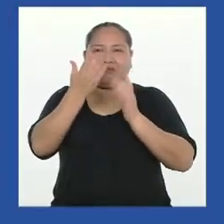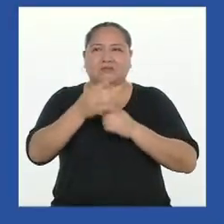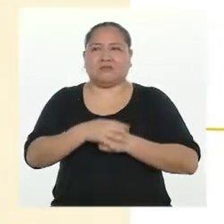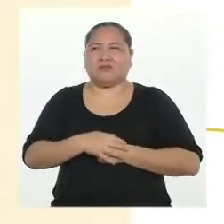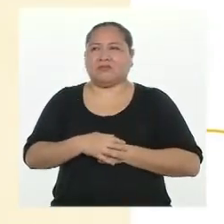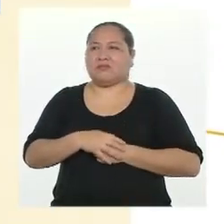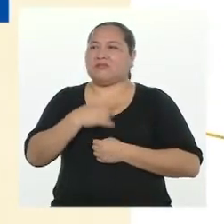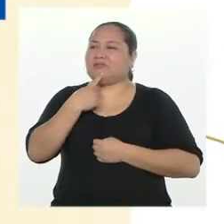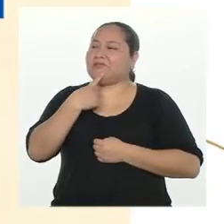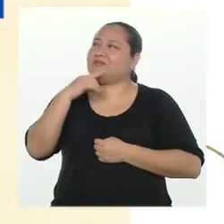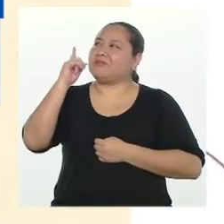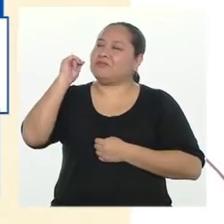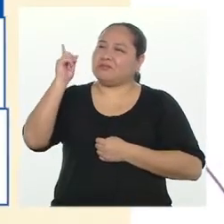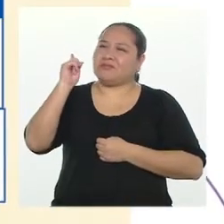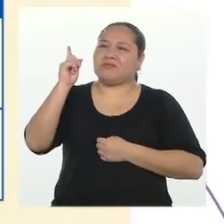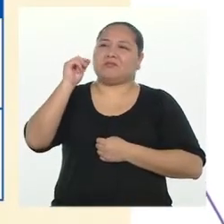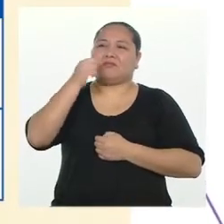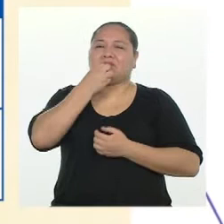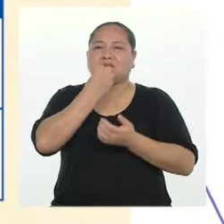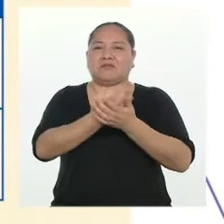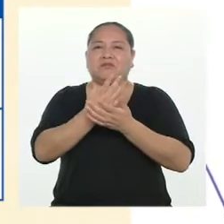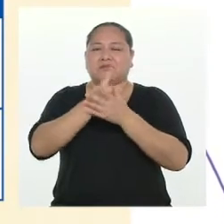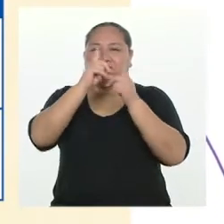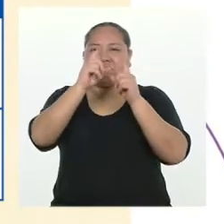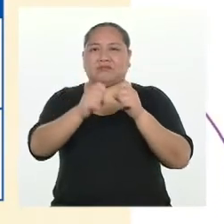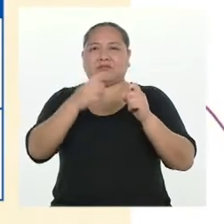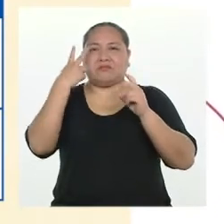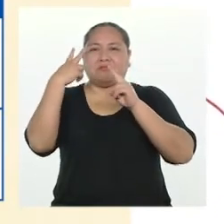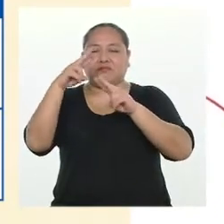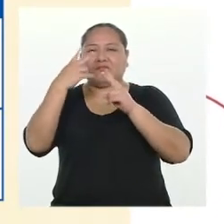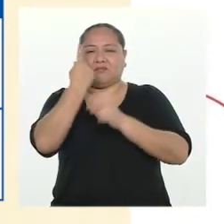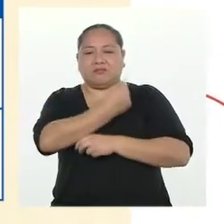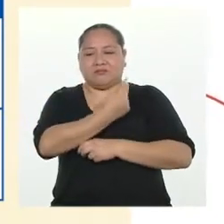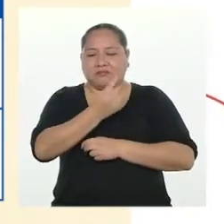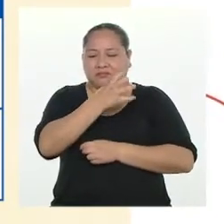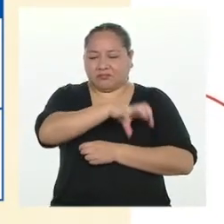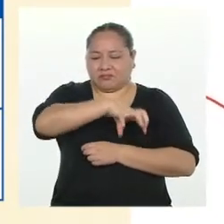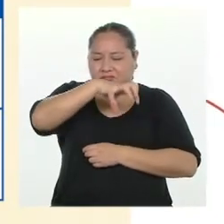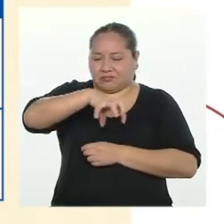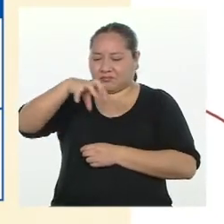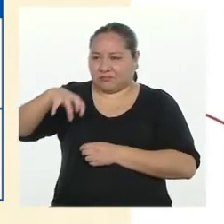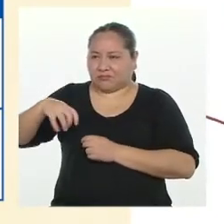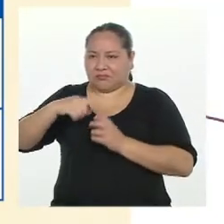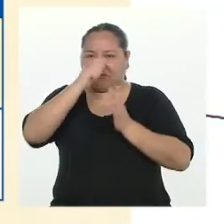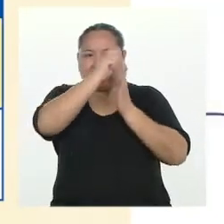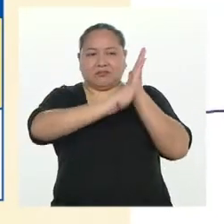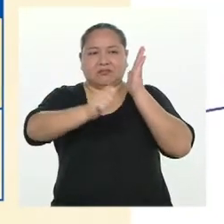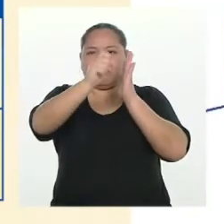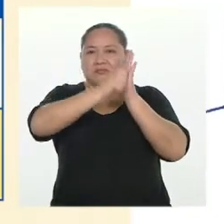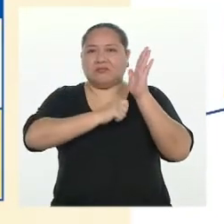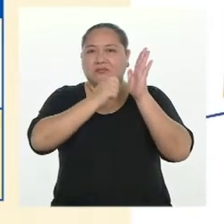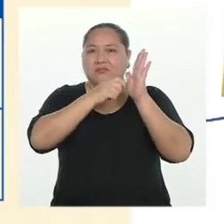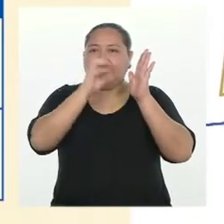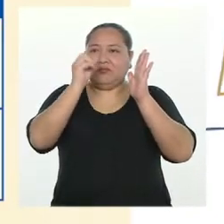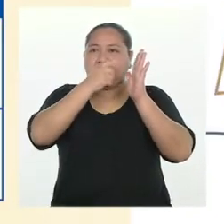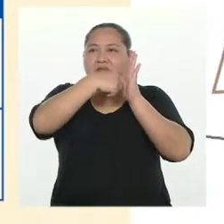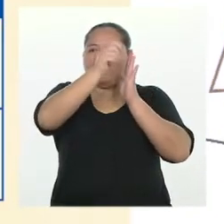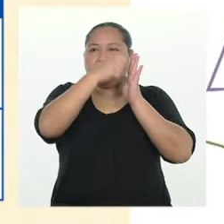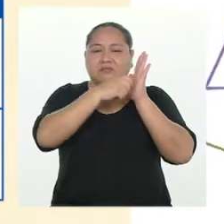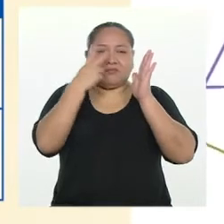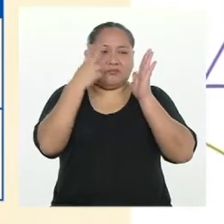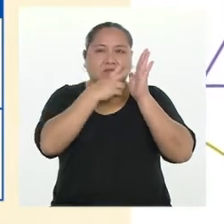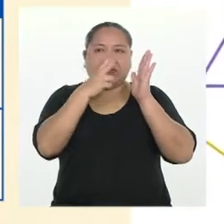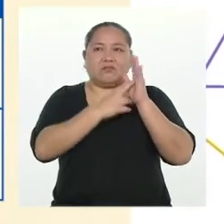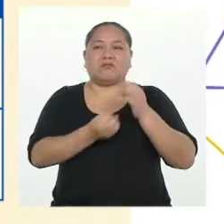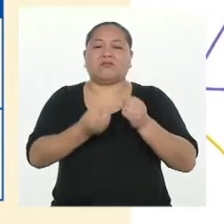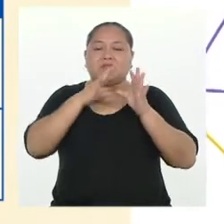observaciones? Muy buena pregunta, profesora. Observaré cada frasco y colocaré un aspa o cruz en cada columna de la tabla cuando observe el número